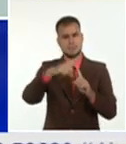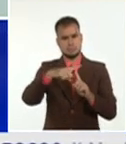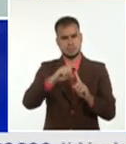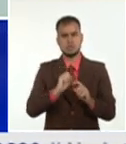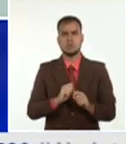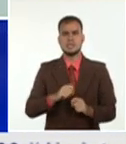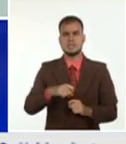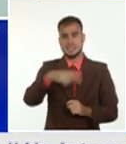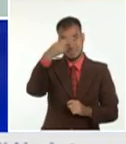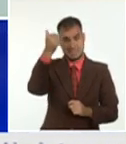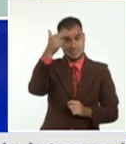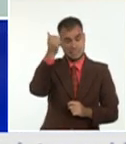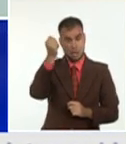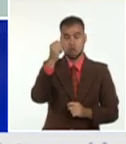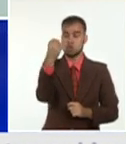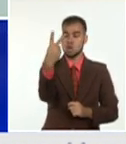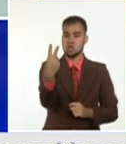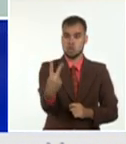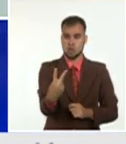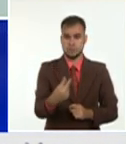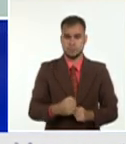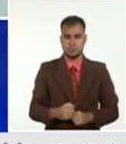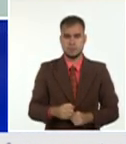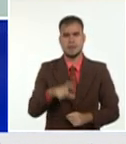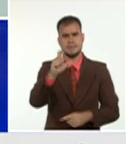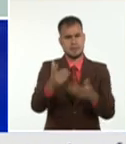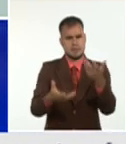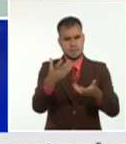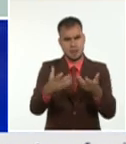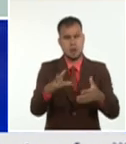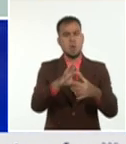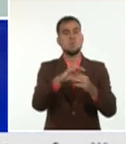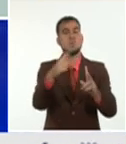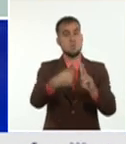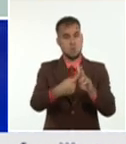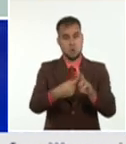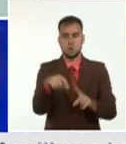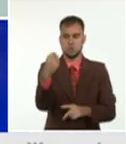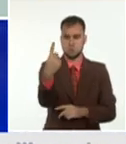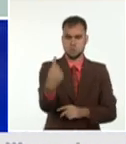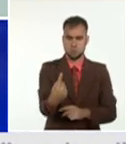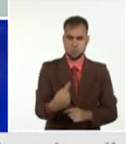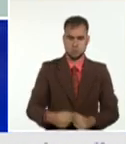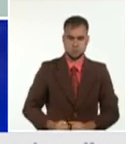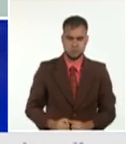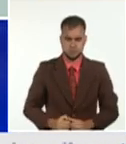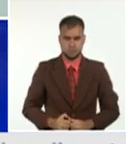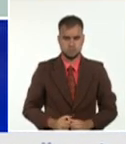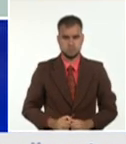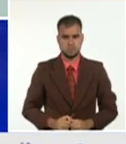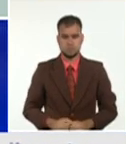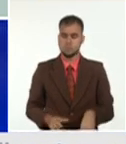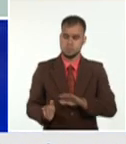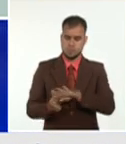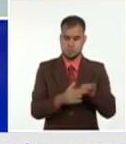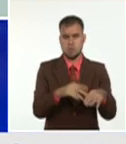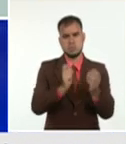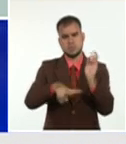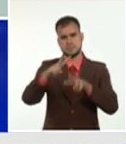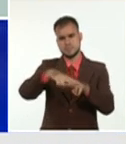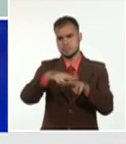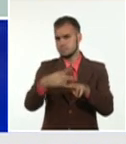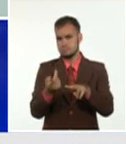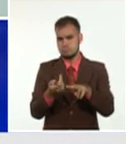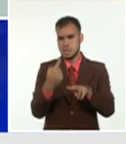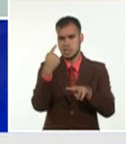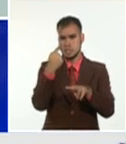Baños 2 cada uno, y Candelaria y Guanajay 1 de cada uno. La Habana con 4 casos menos que el día